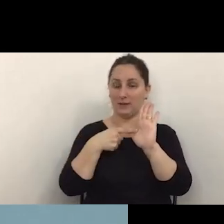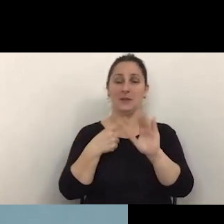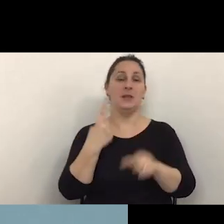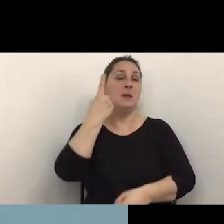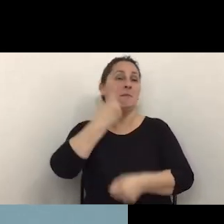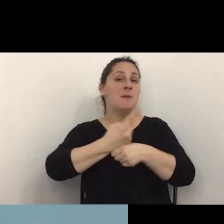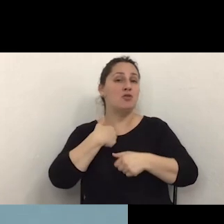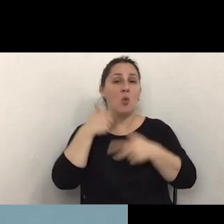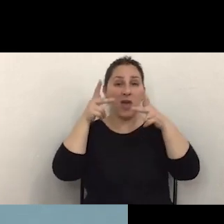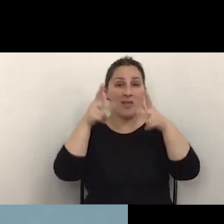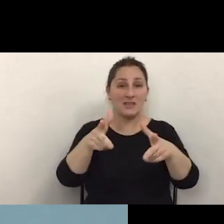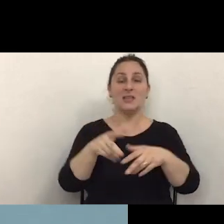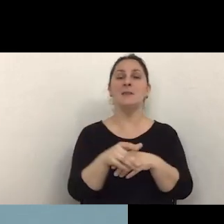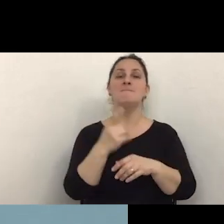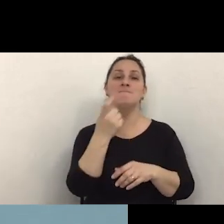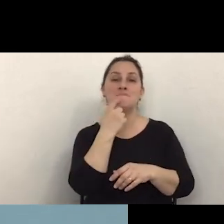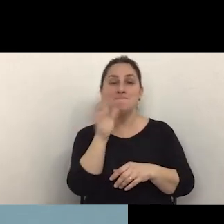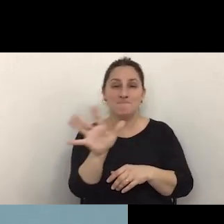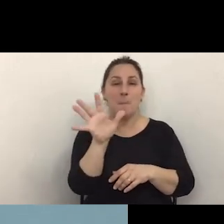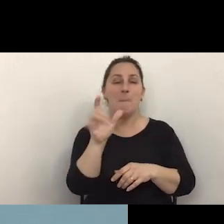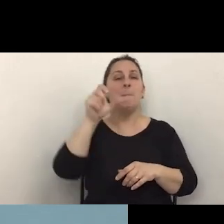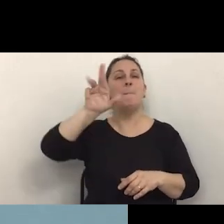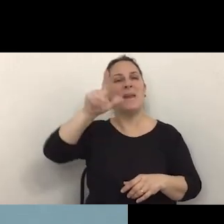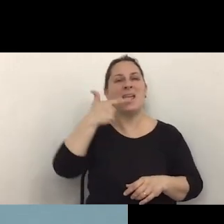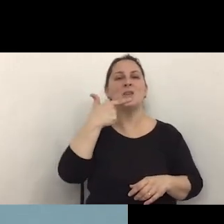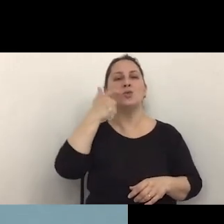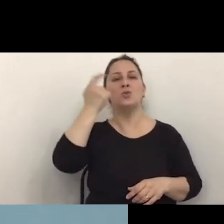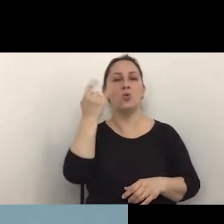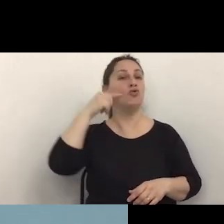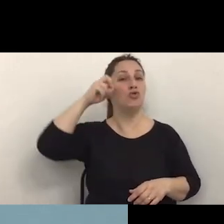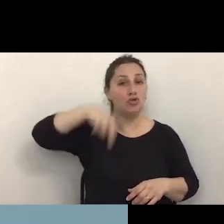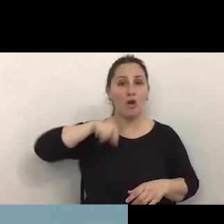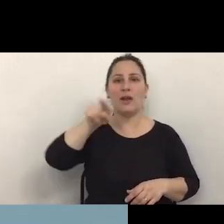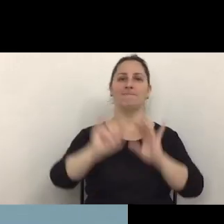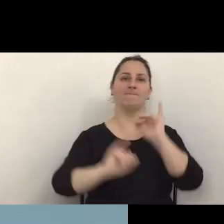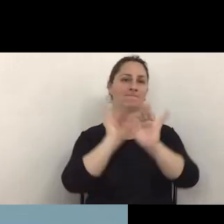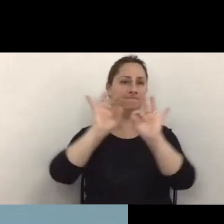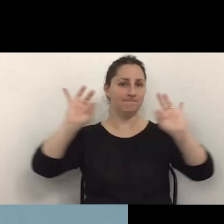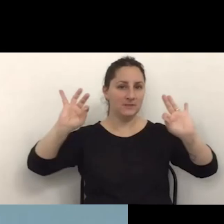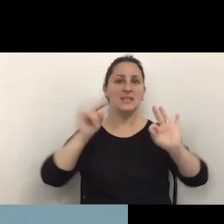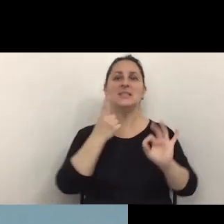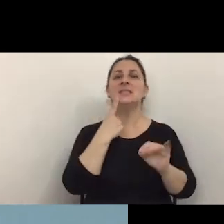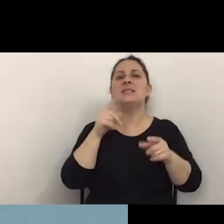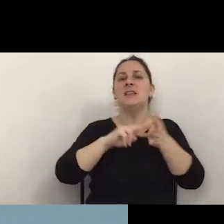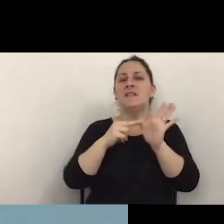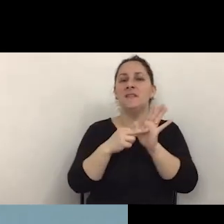que en realidad el término presunción está definido como una actividad